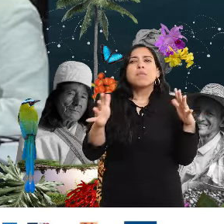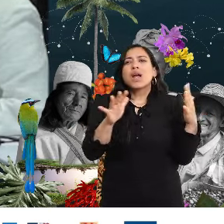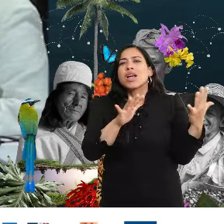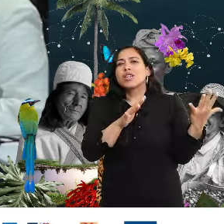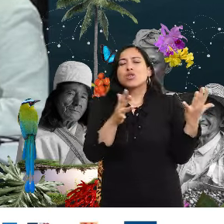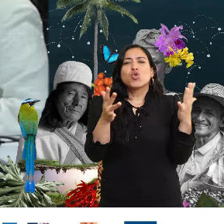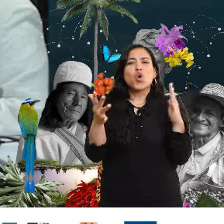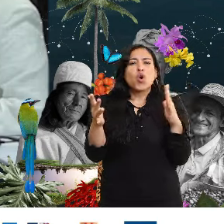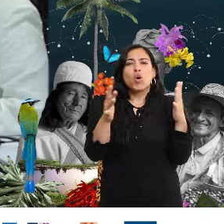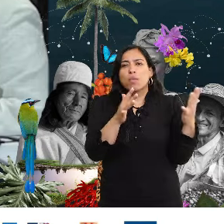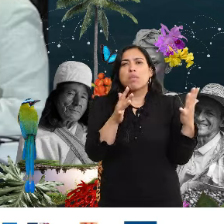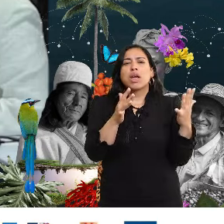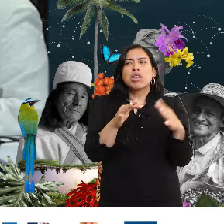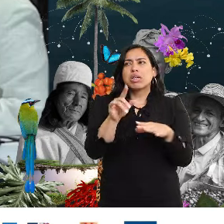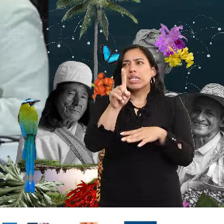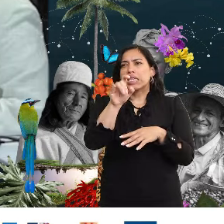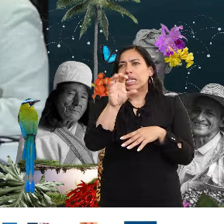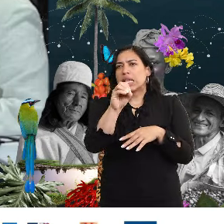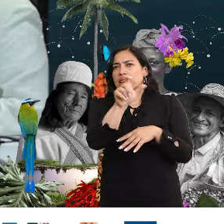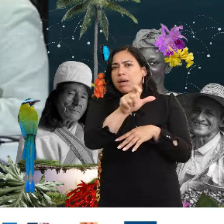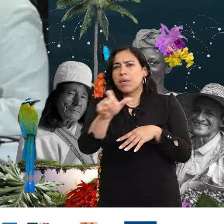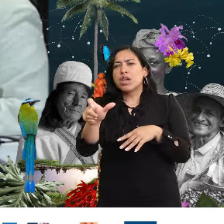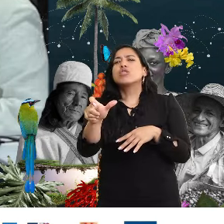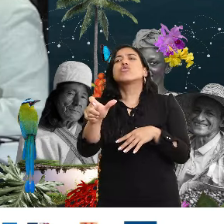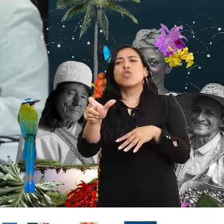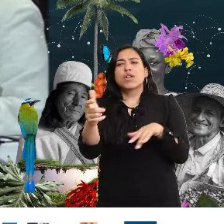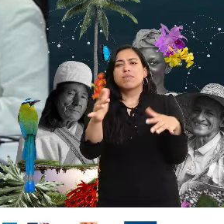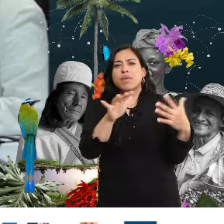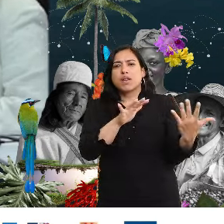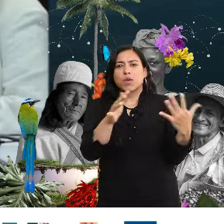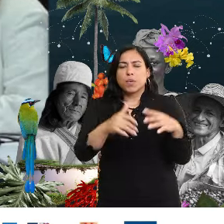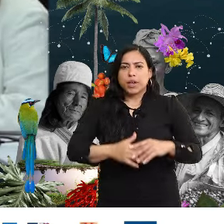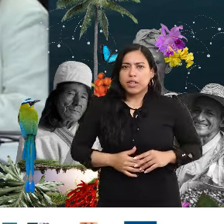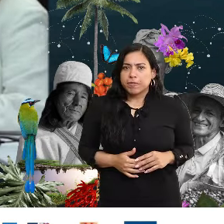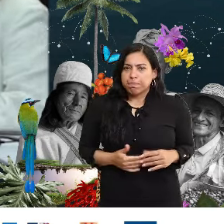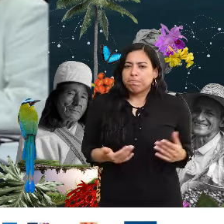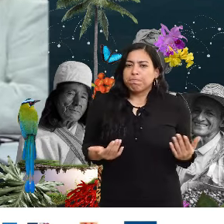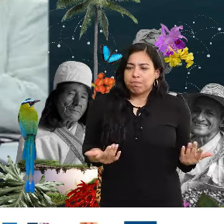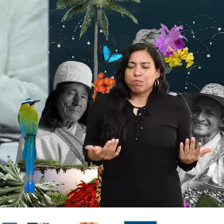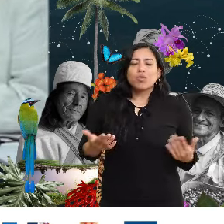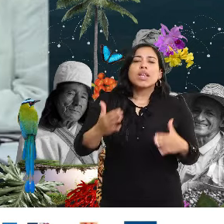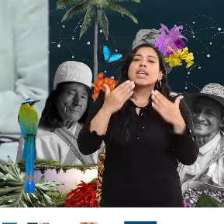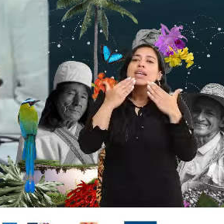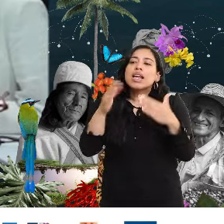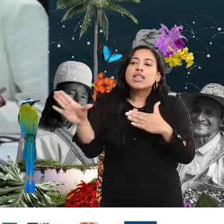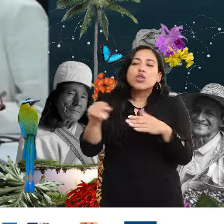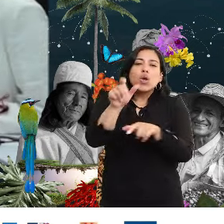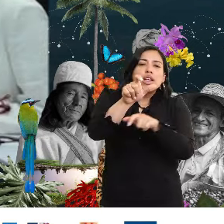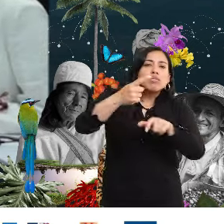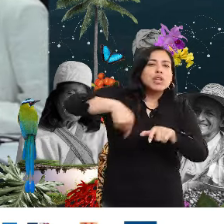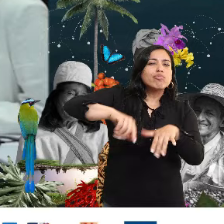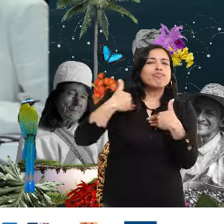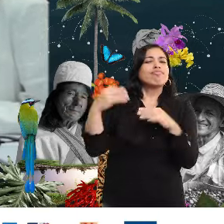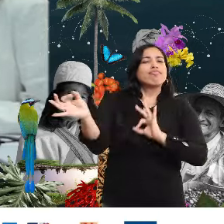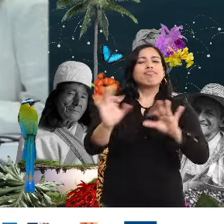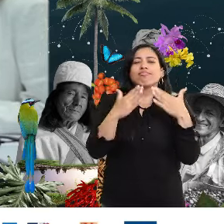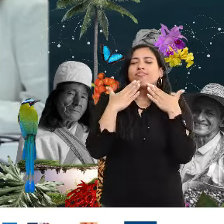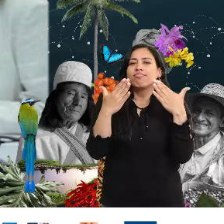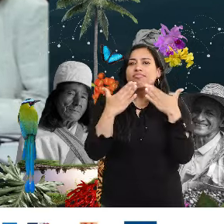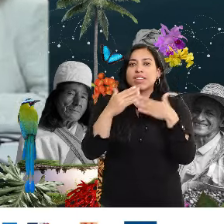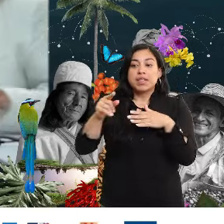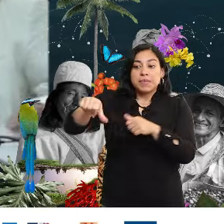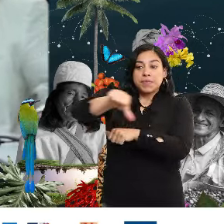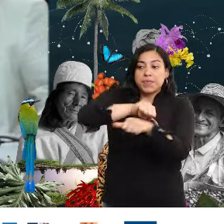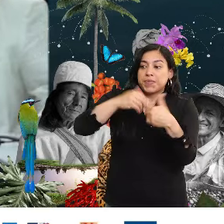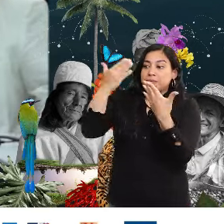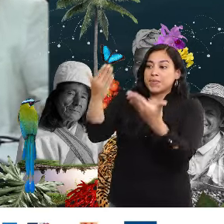podemos haber tenido otras 60 personas detrás de la organización. Así que a todos ellos muchísimas gracias. Entonces le doy la palabra